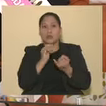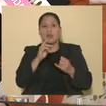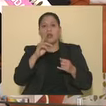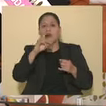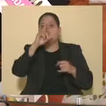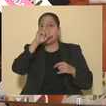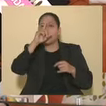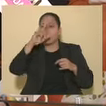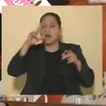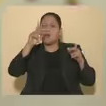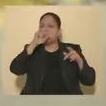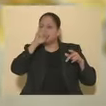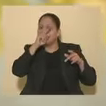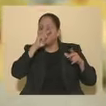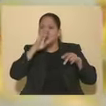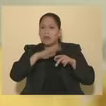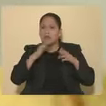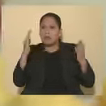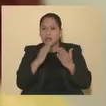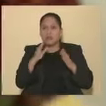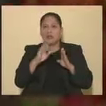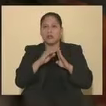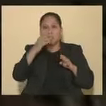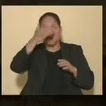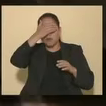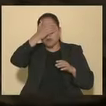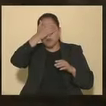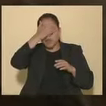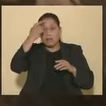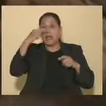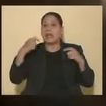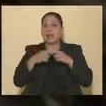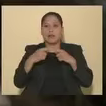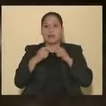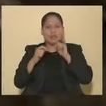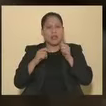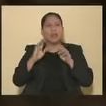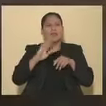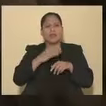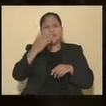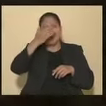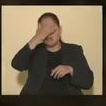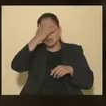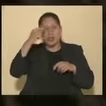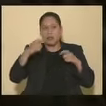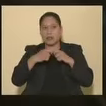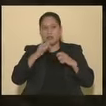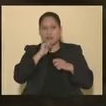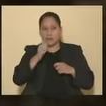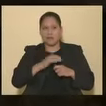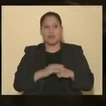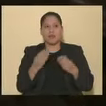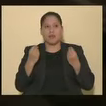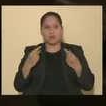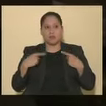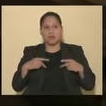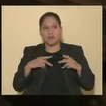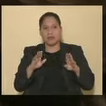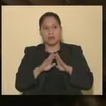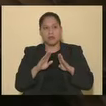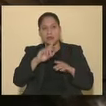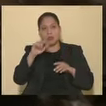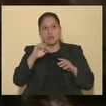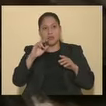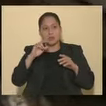más pequeñas. Oye, ¿por qué le están tapando la vista? Para que no se ponga nerviosa. Muy bien, yo creo que tanta gente se puede llegar a... Y sobre